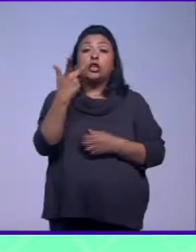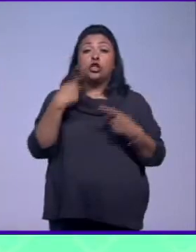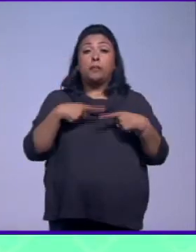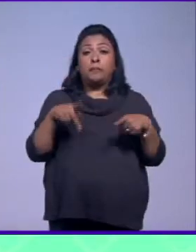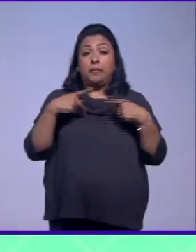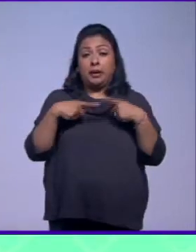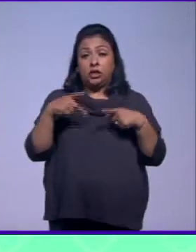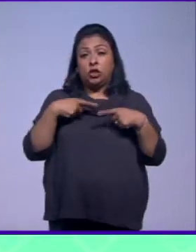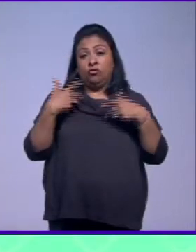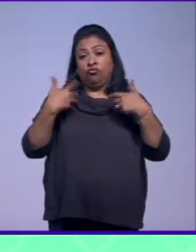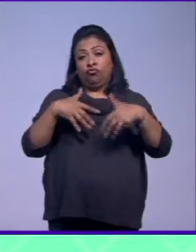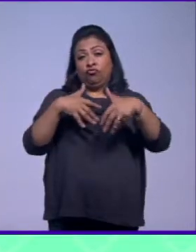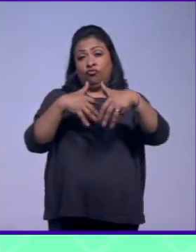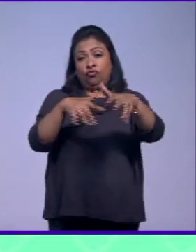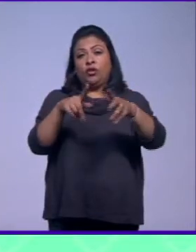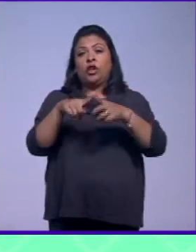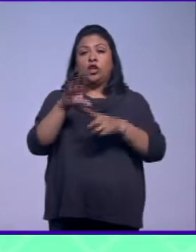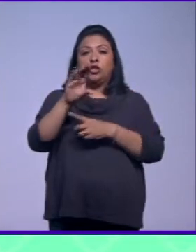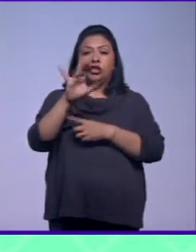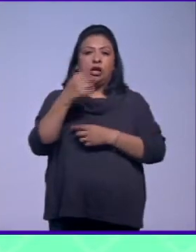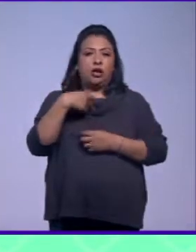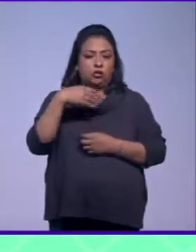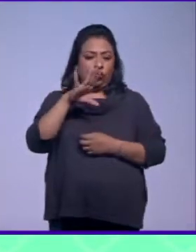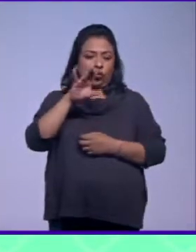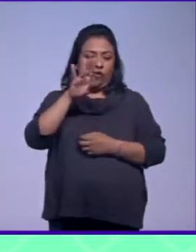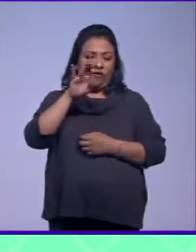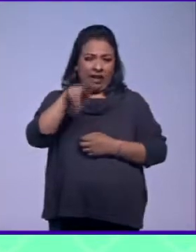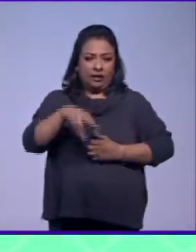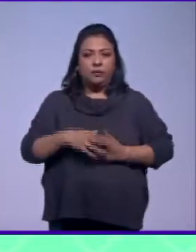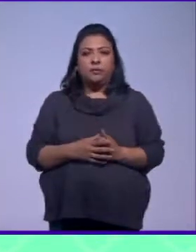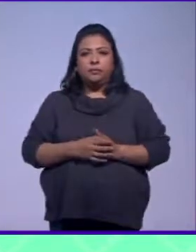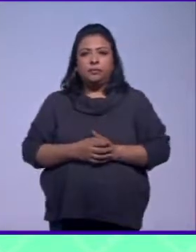miembros del ejército de cosacos de cubana